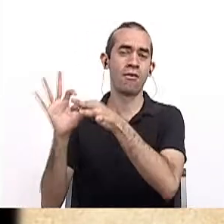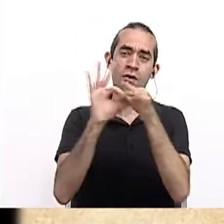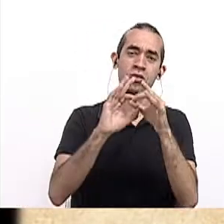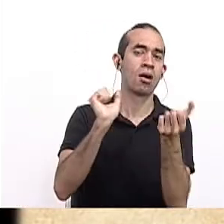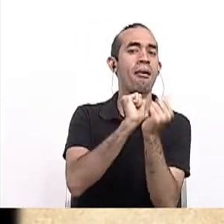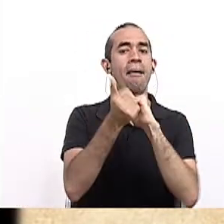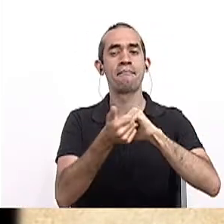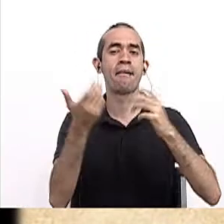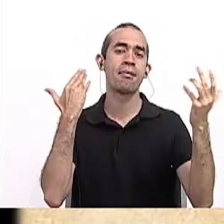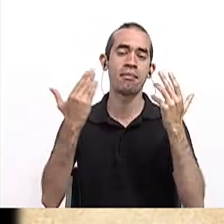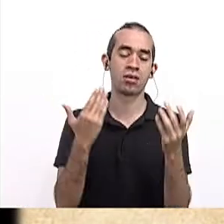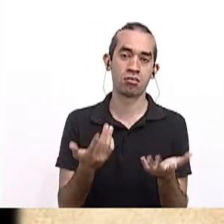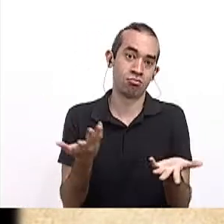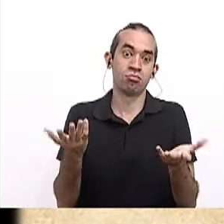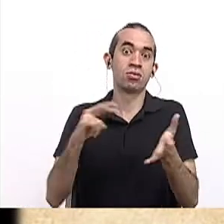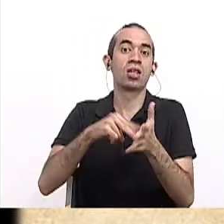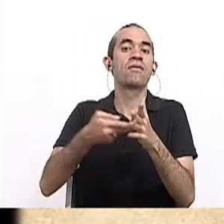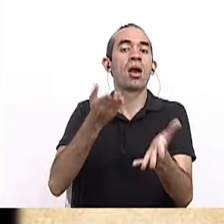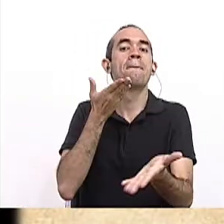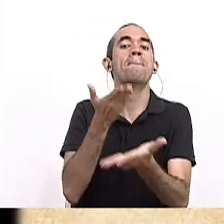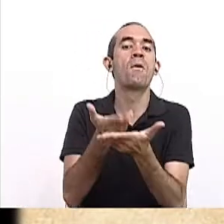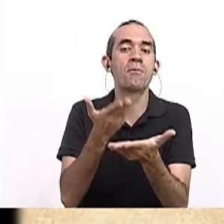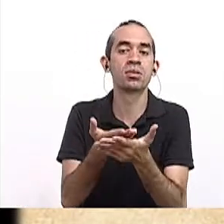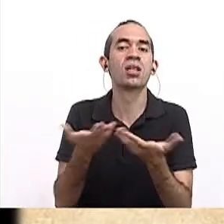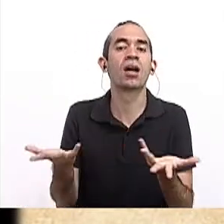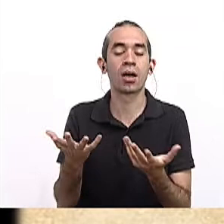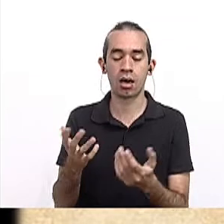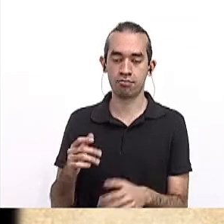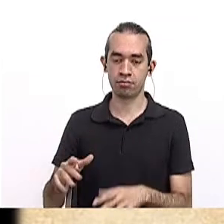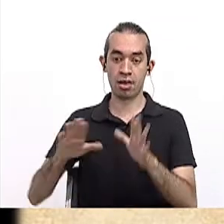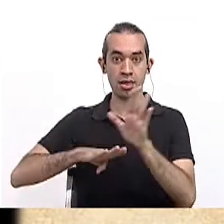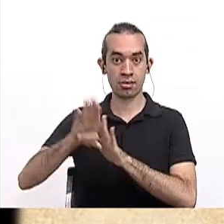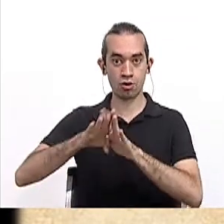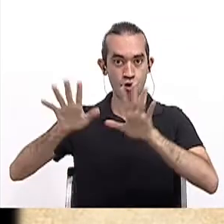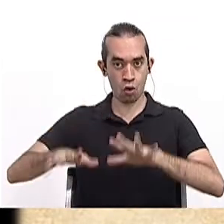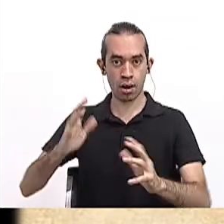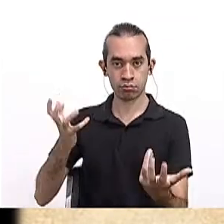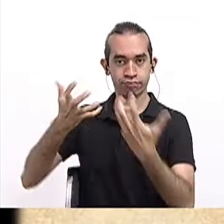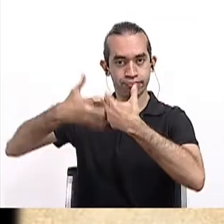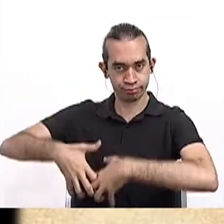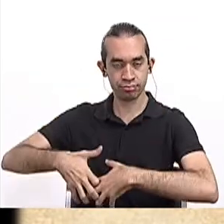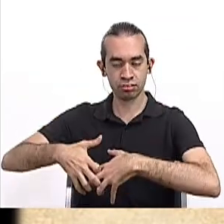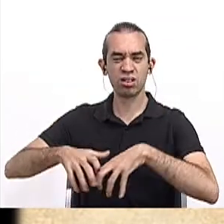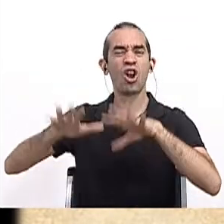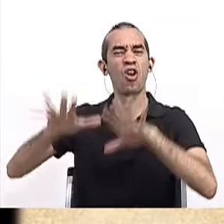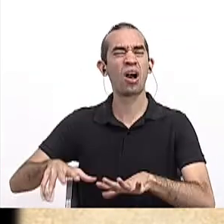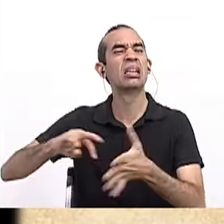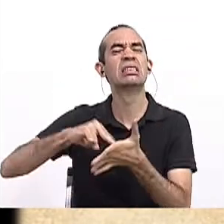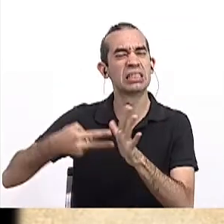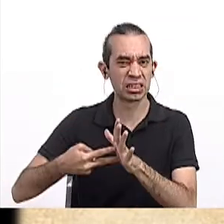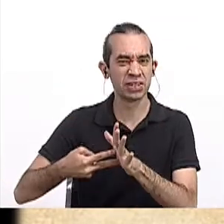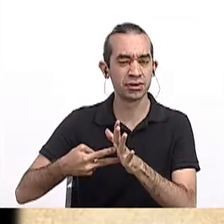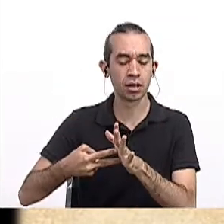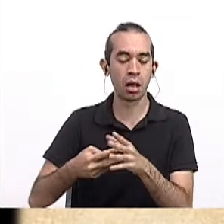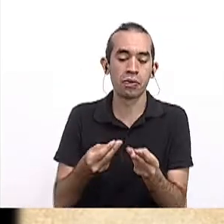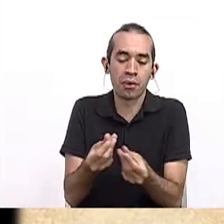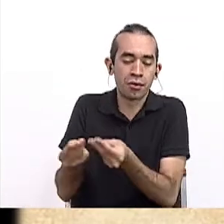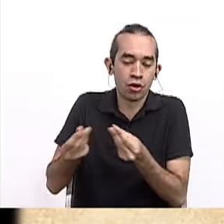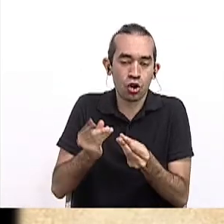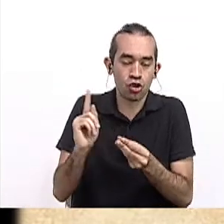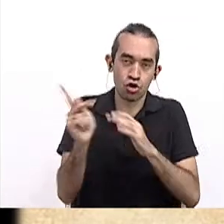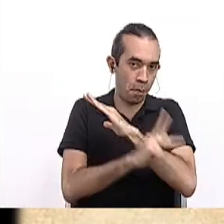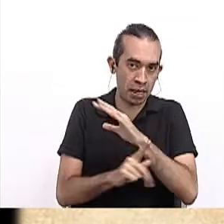la propuesta es el desarrollo local adaptativo, lo cual entendemos como local a los territorios o espacios